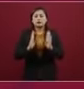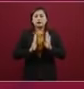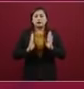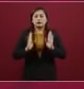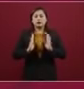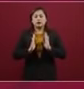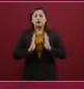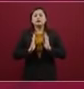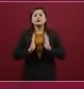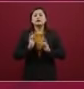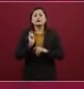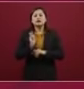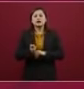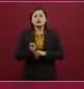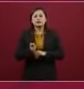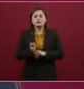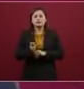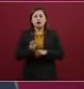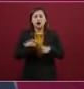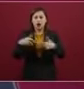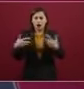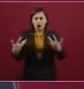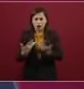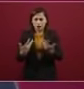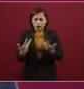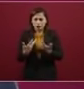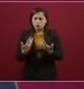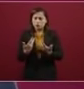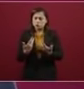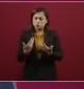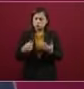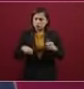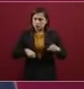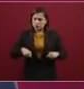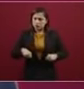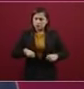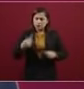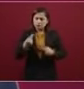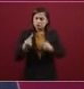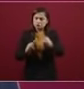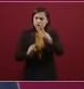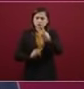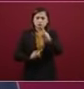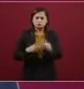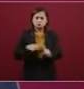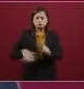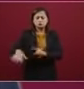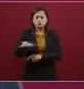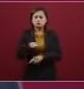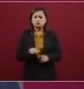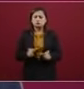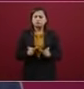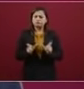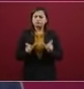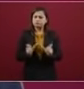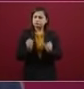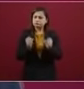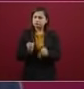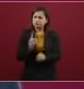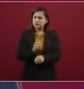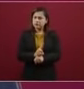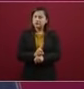poder desarrollar esta tarea de seguridad pública durante 5 años, también va a ser